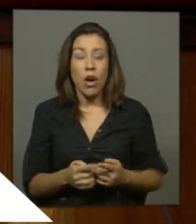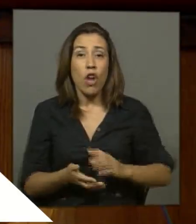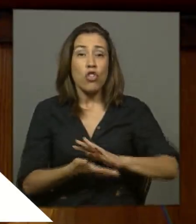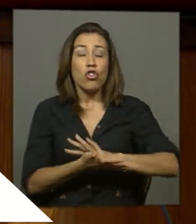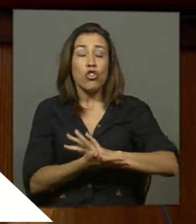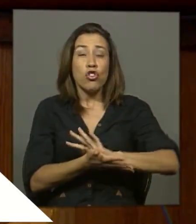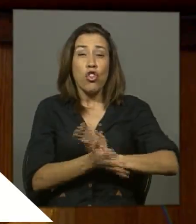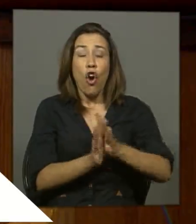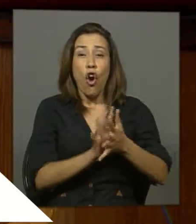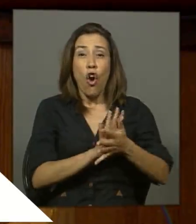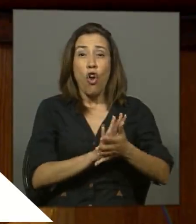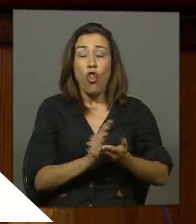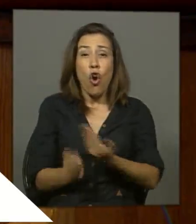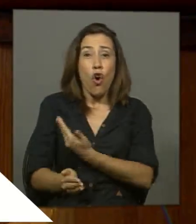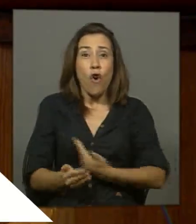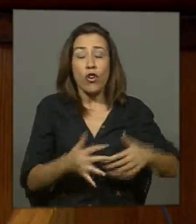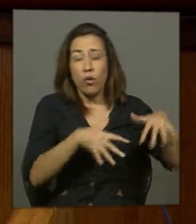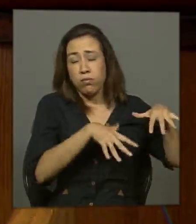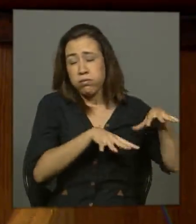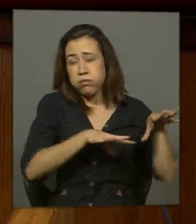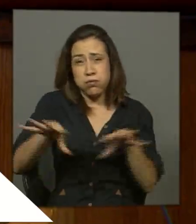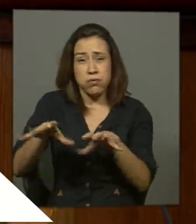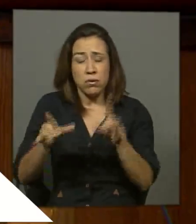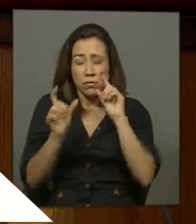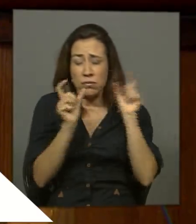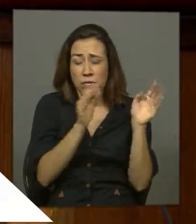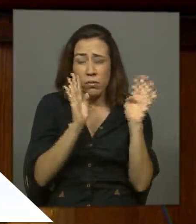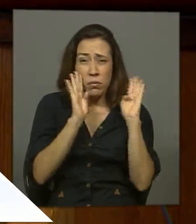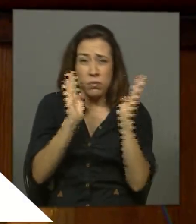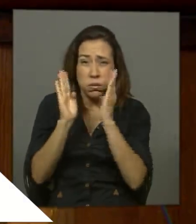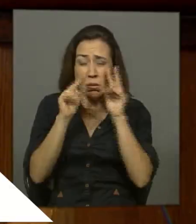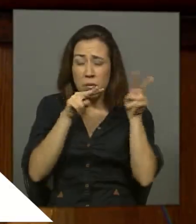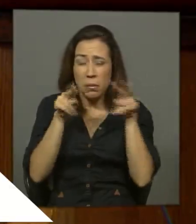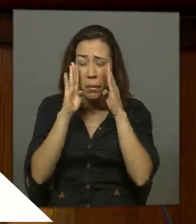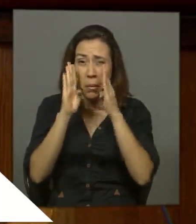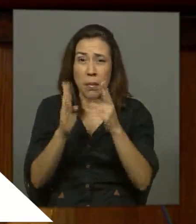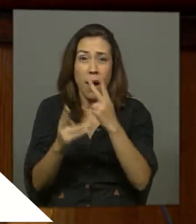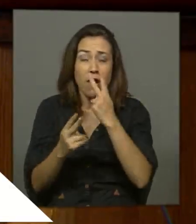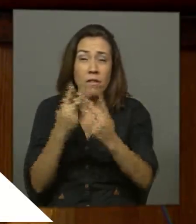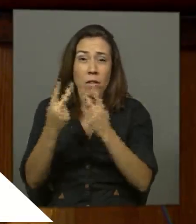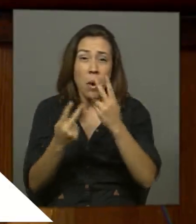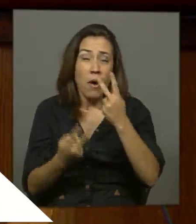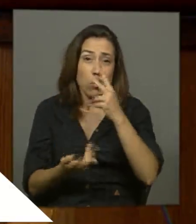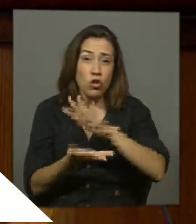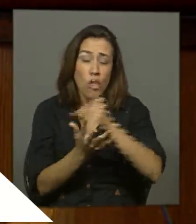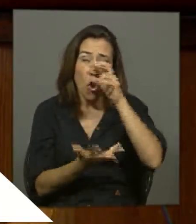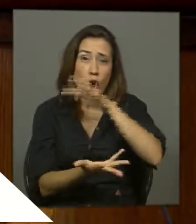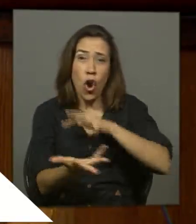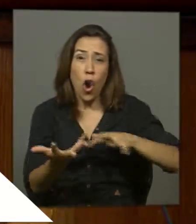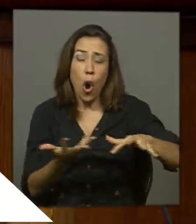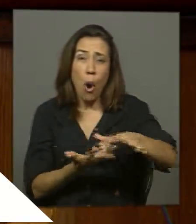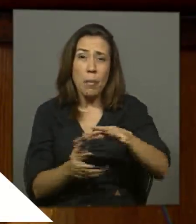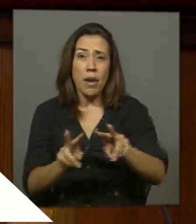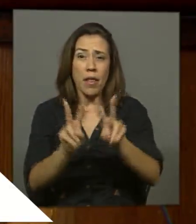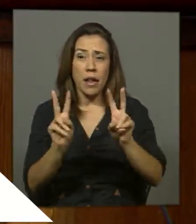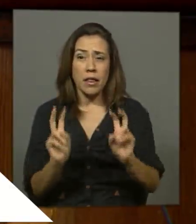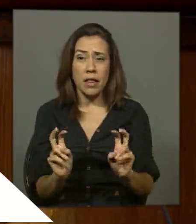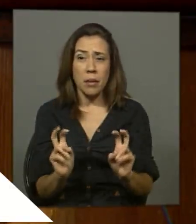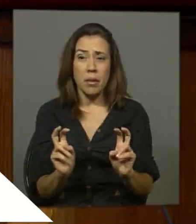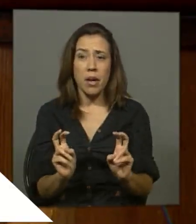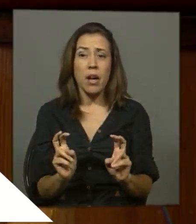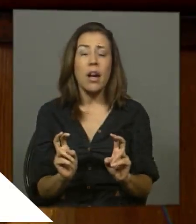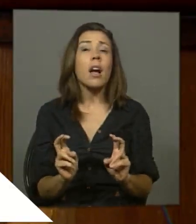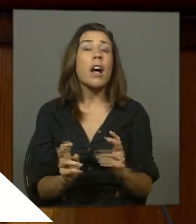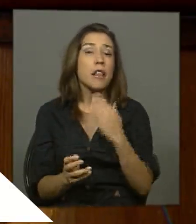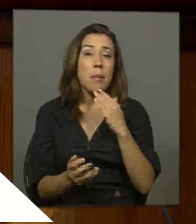aparato del gobierno y del Estado para abarcar toda la complejidad del asunto que incluye